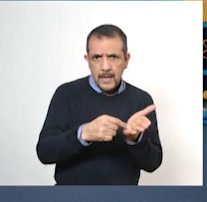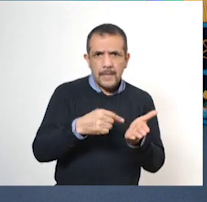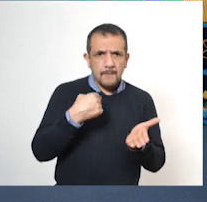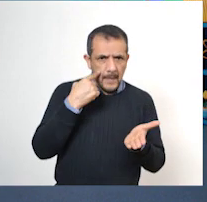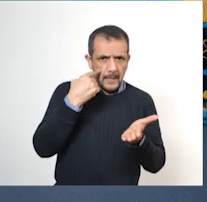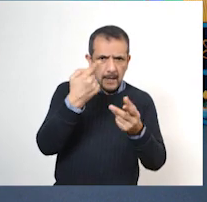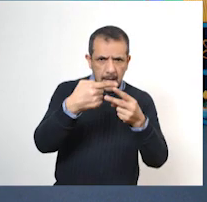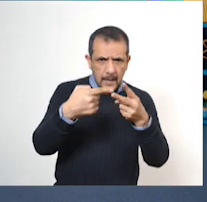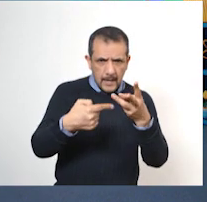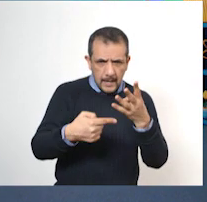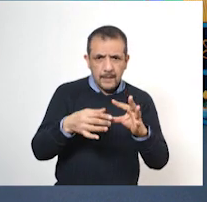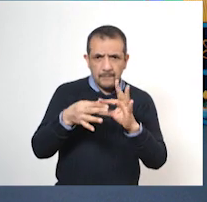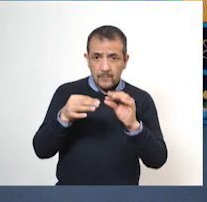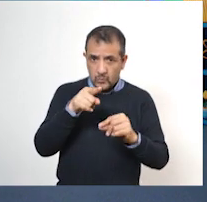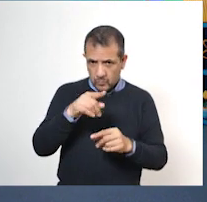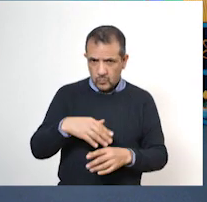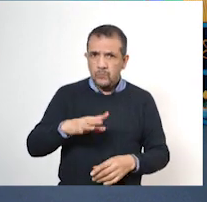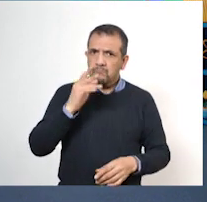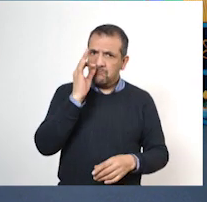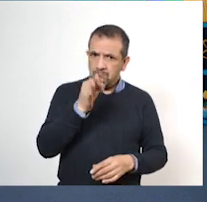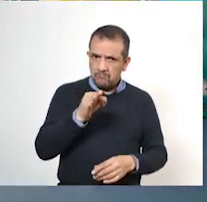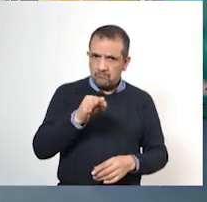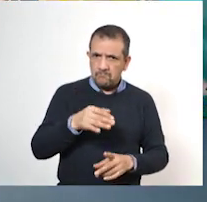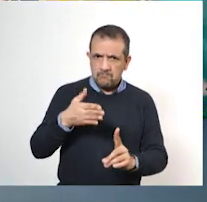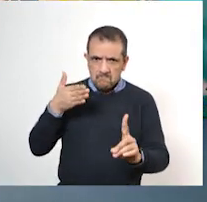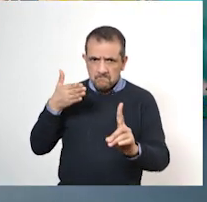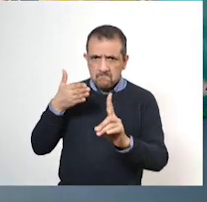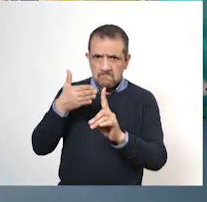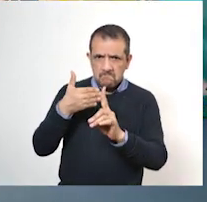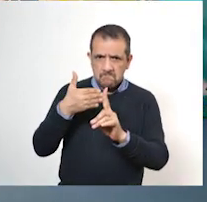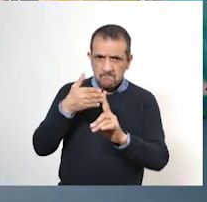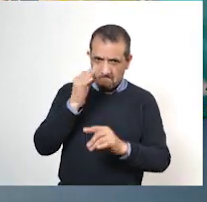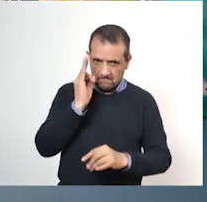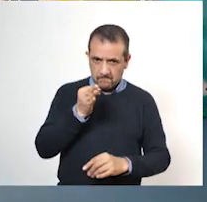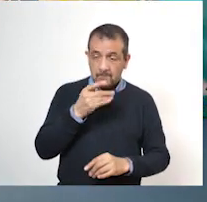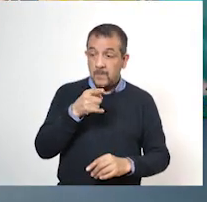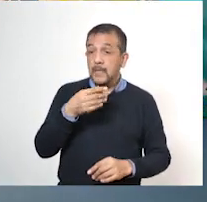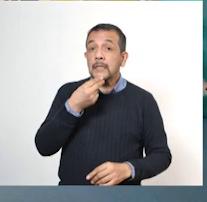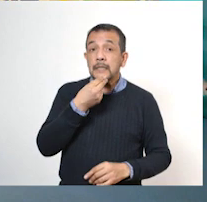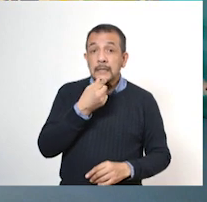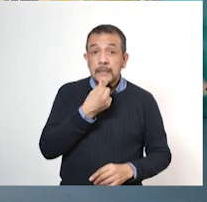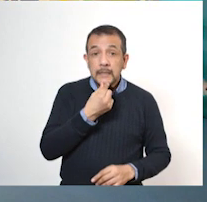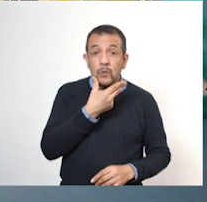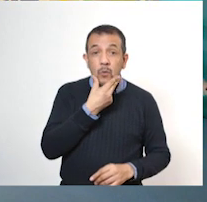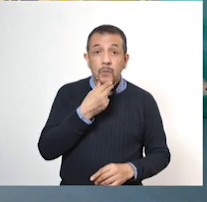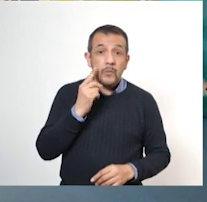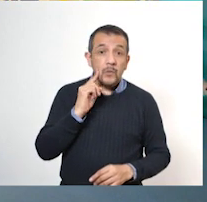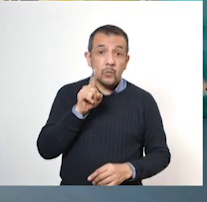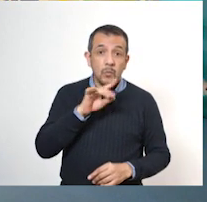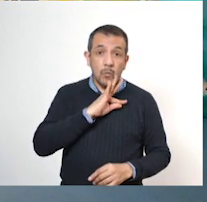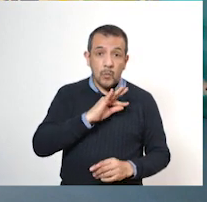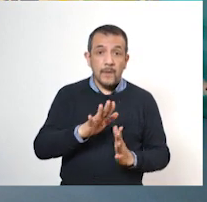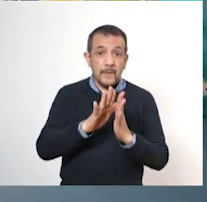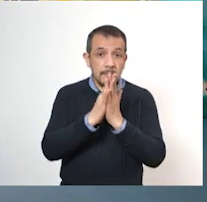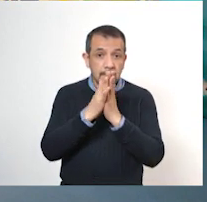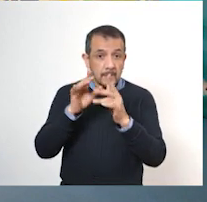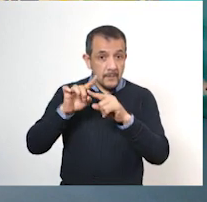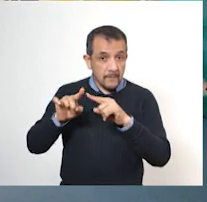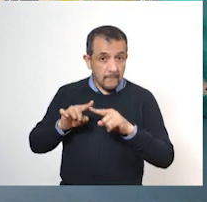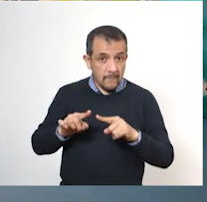familia. ¿Qué dicen? ¿Aceptan el reto? Así que ya lo saben, niñas y niños, Si les es posible, consulten otros